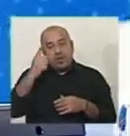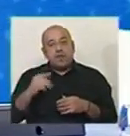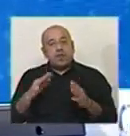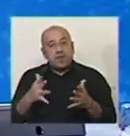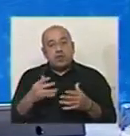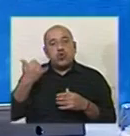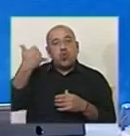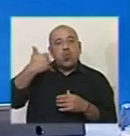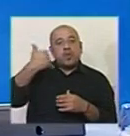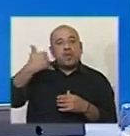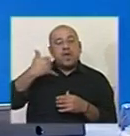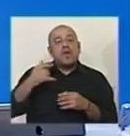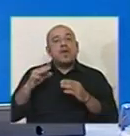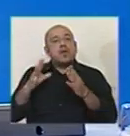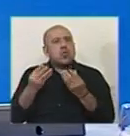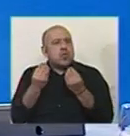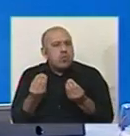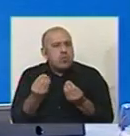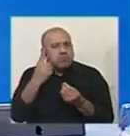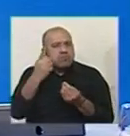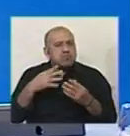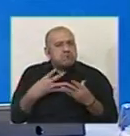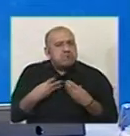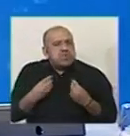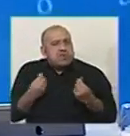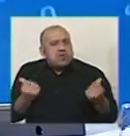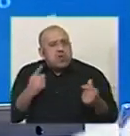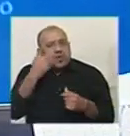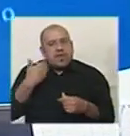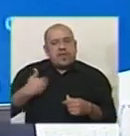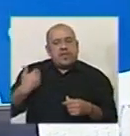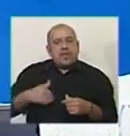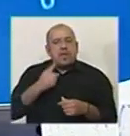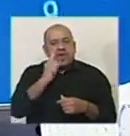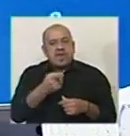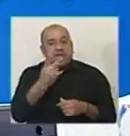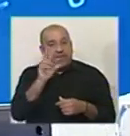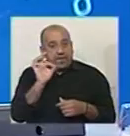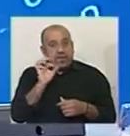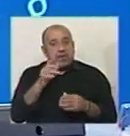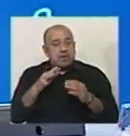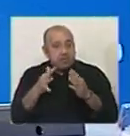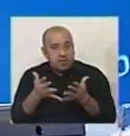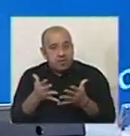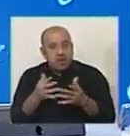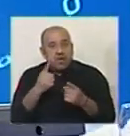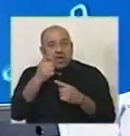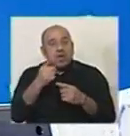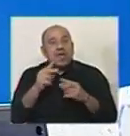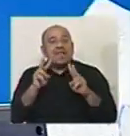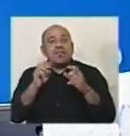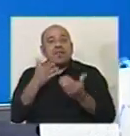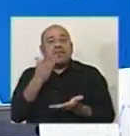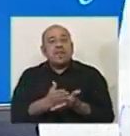de TN, que nos cuenta cómo se vivió en Argentina este G20, sobre todo después de lo que pasó entre lo que era la final